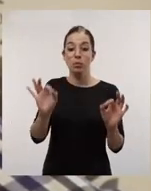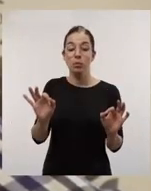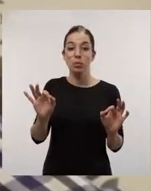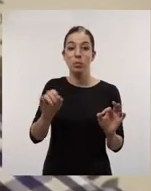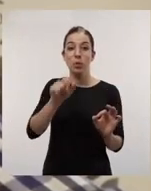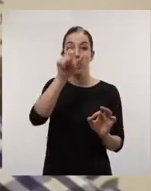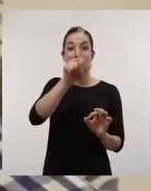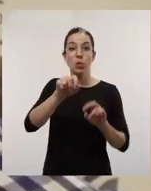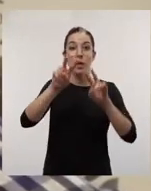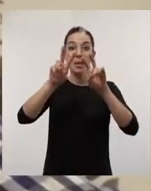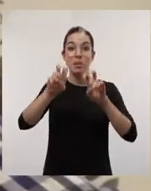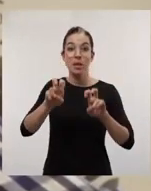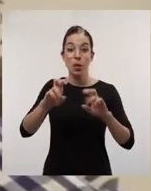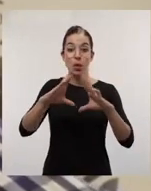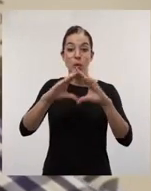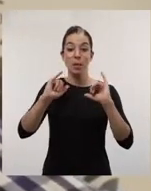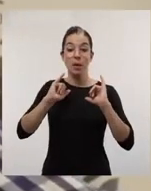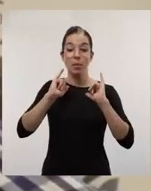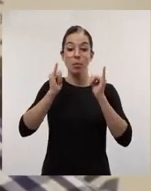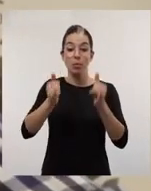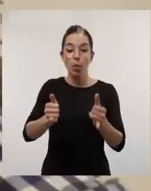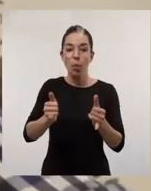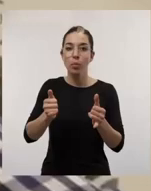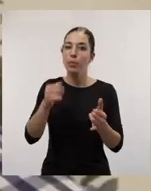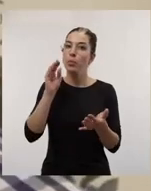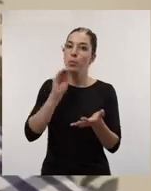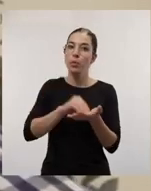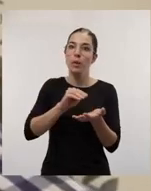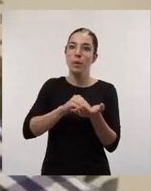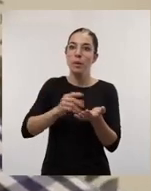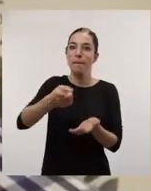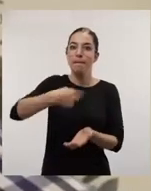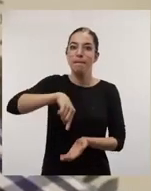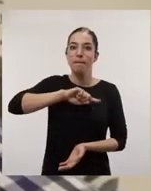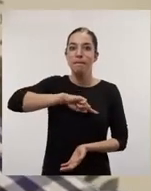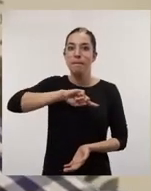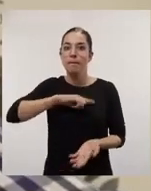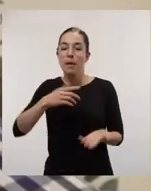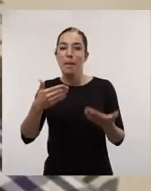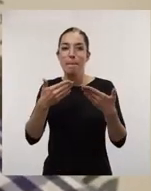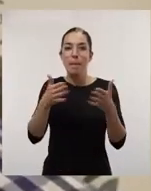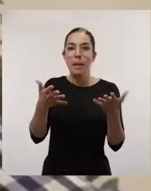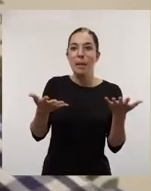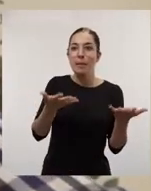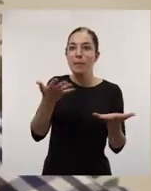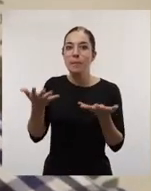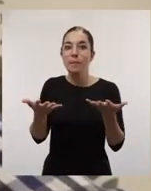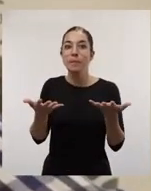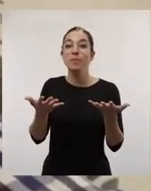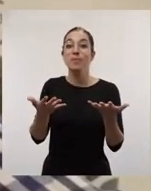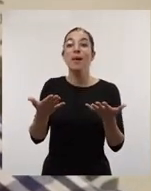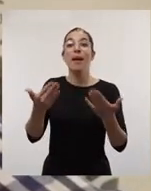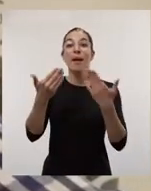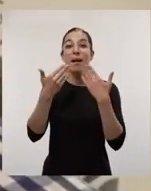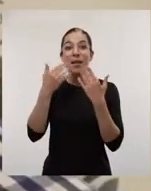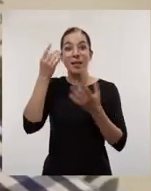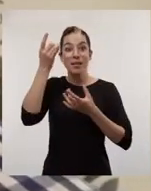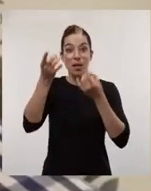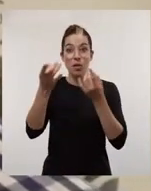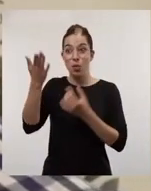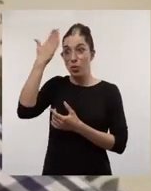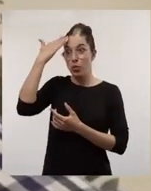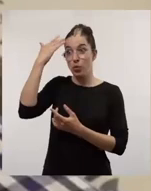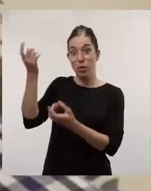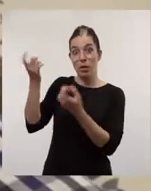los jóvenes investigadores a la universidad en muchas ocasiones nos encontramos un poco perdidos y creo que con estas acciones